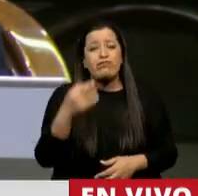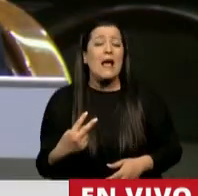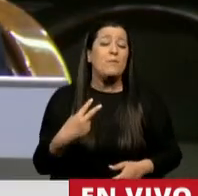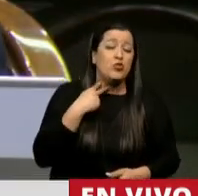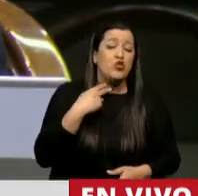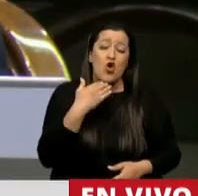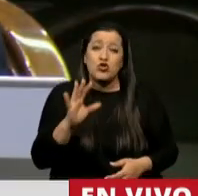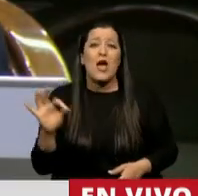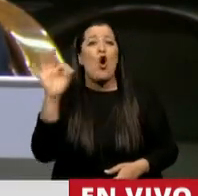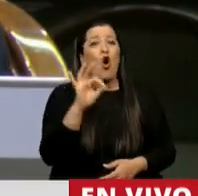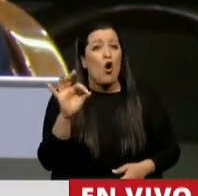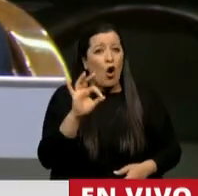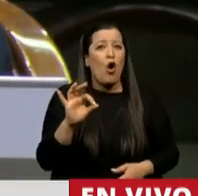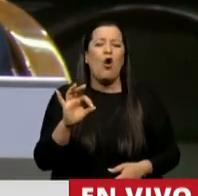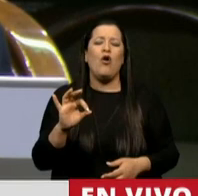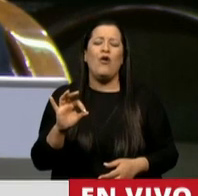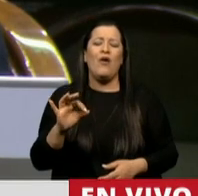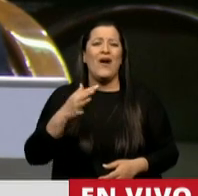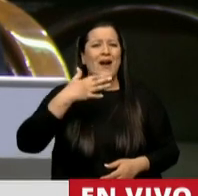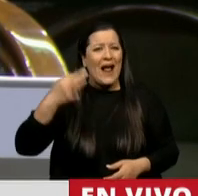o en realidad